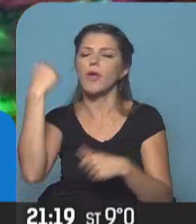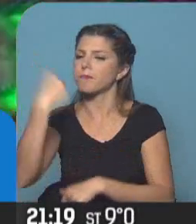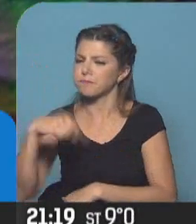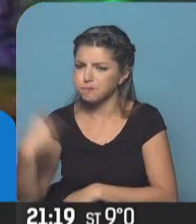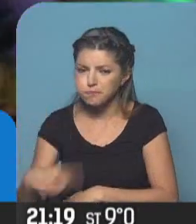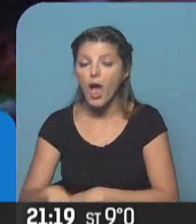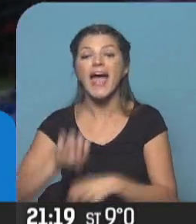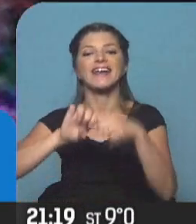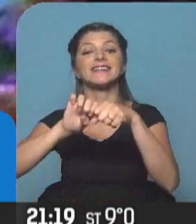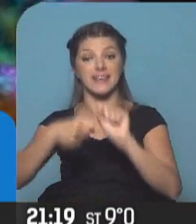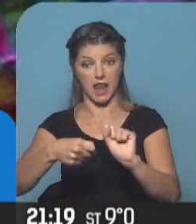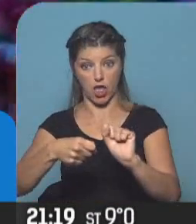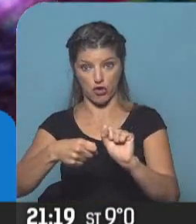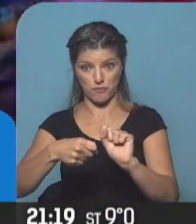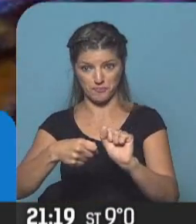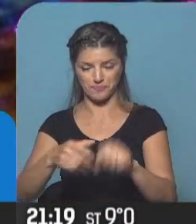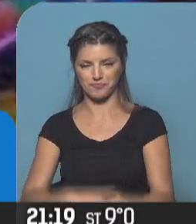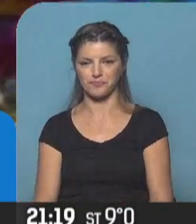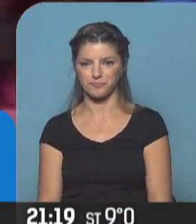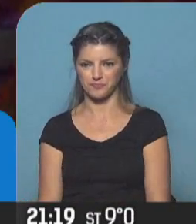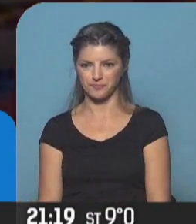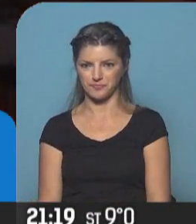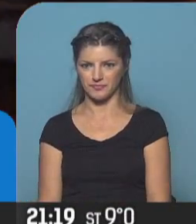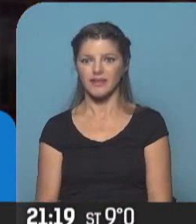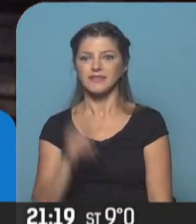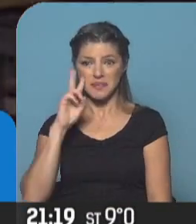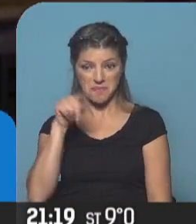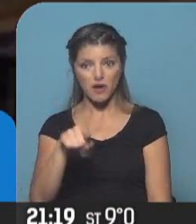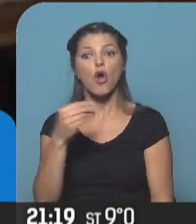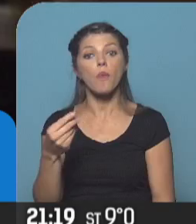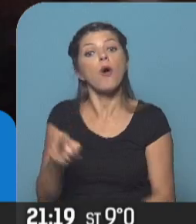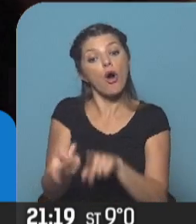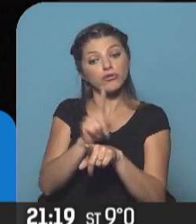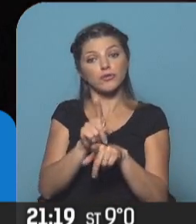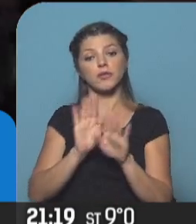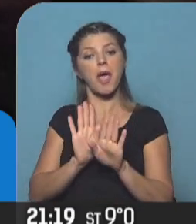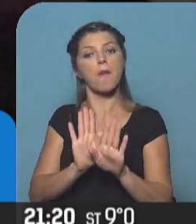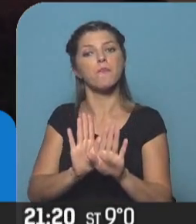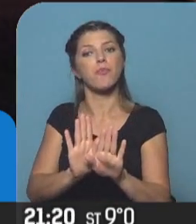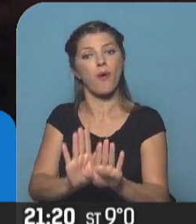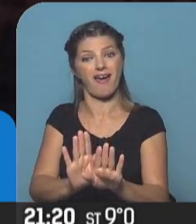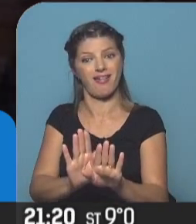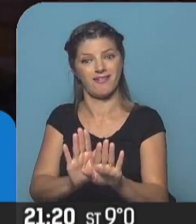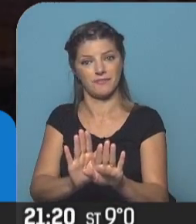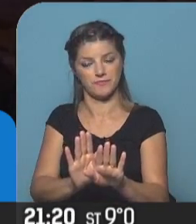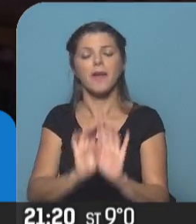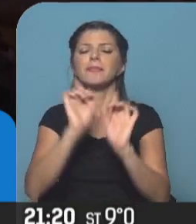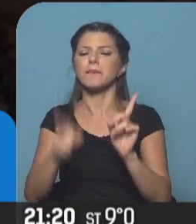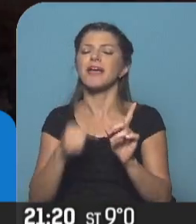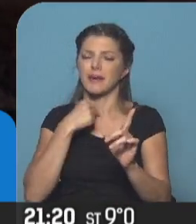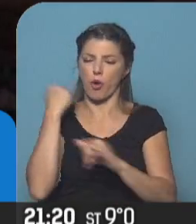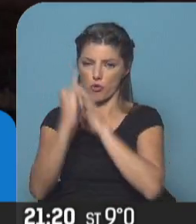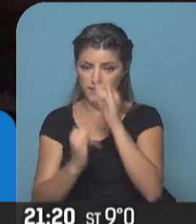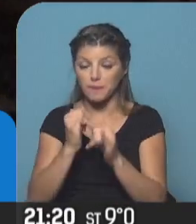y se ve entonces cómo trabajan los jóvenes de atrás que la empujan. Y un dato a tener en cuenta es que durante todo el día se cargan